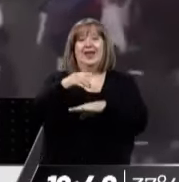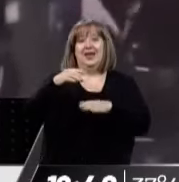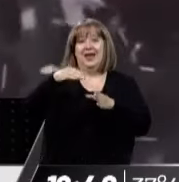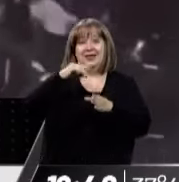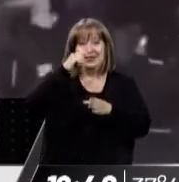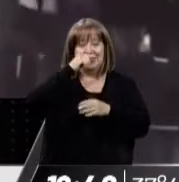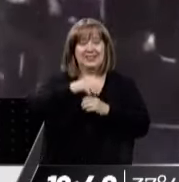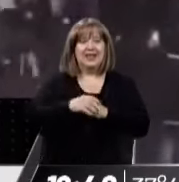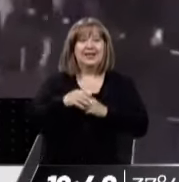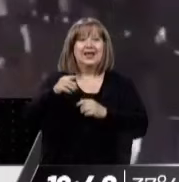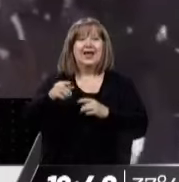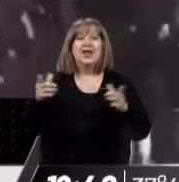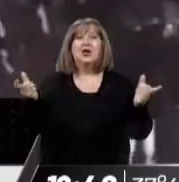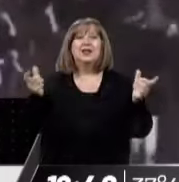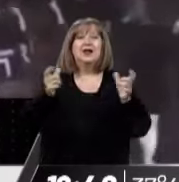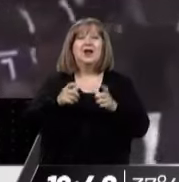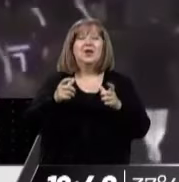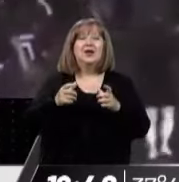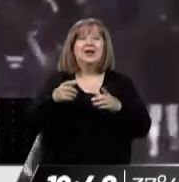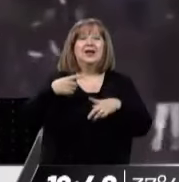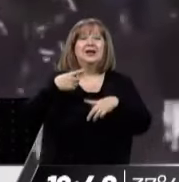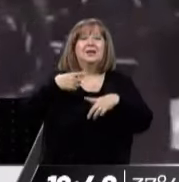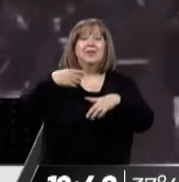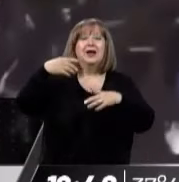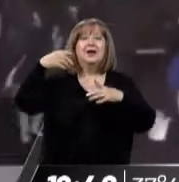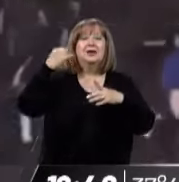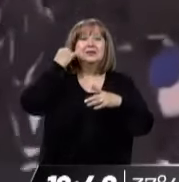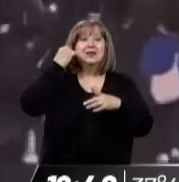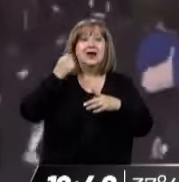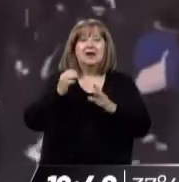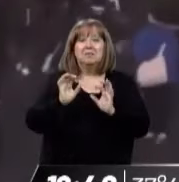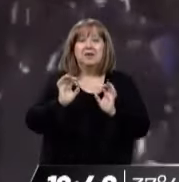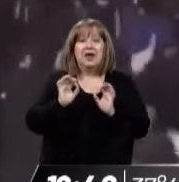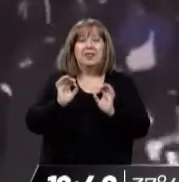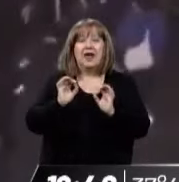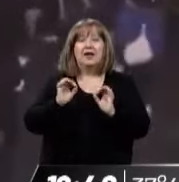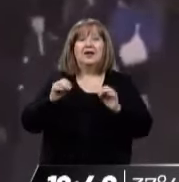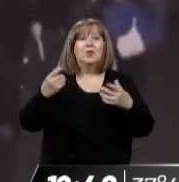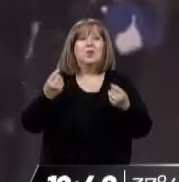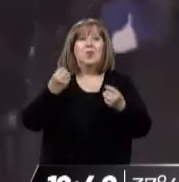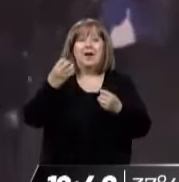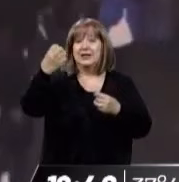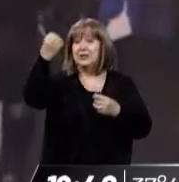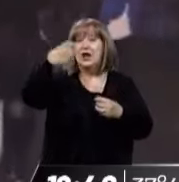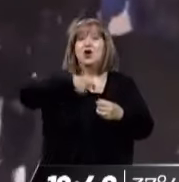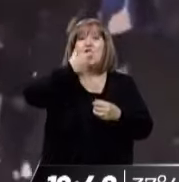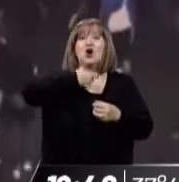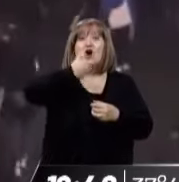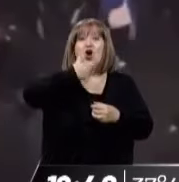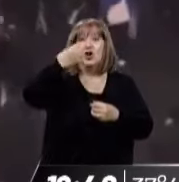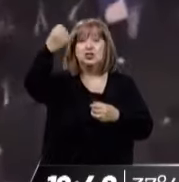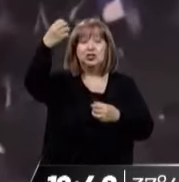cero. Pero miren, ellos se reúnen, celebran, pero sin infringir la norma. ¿Qué quiere decir esto? Que cuando el semáforo está en